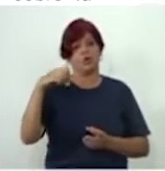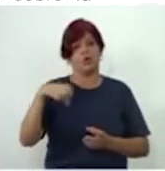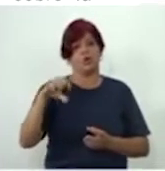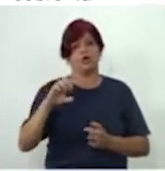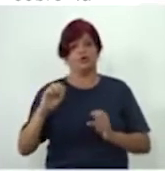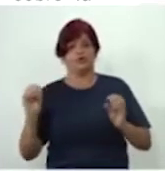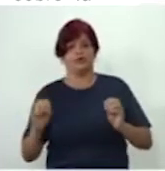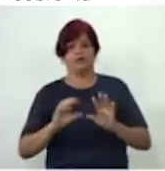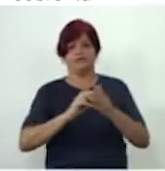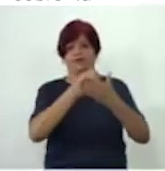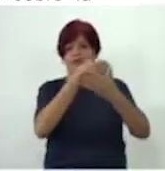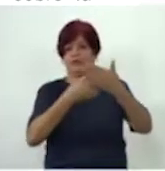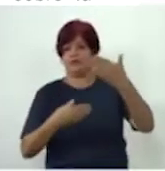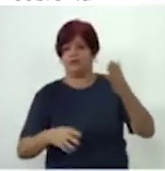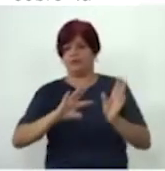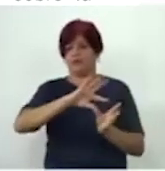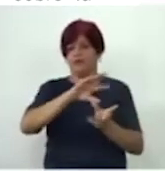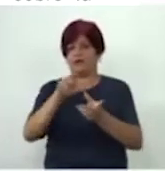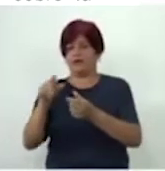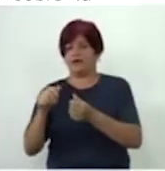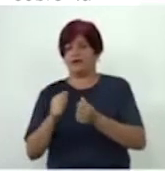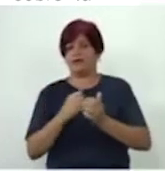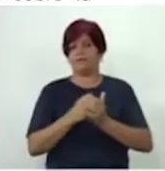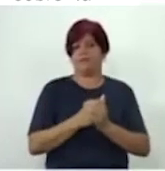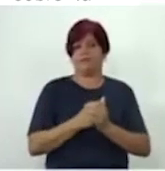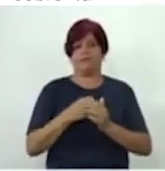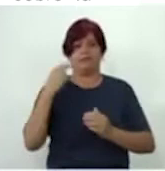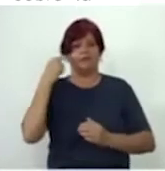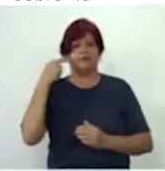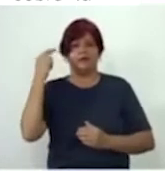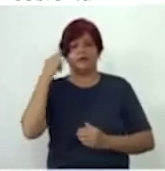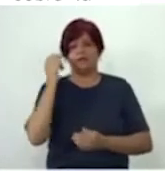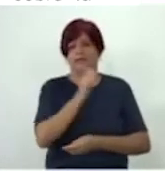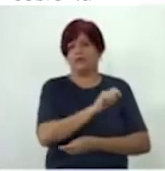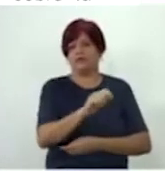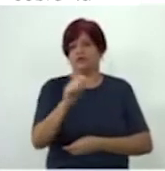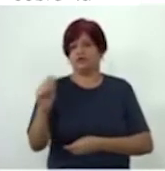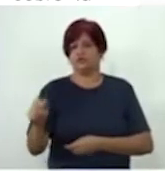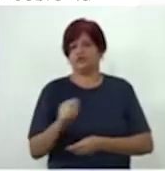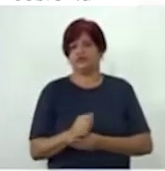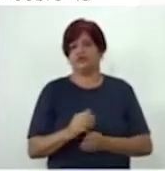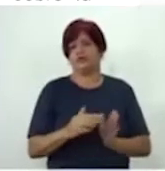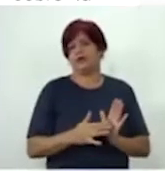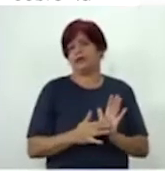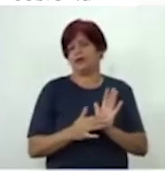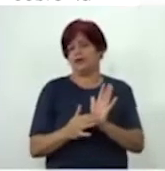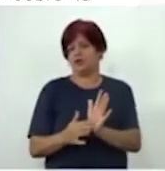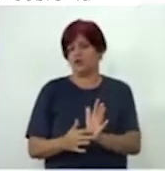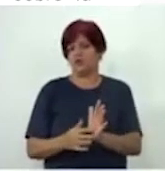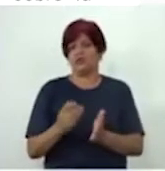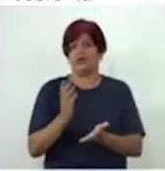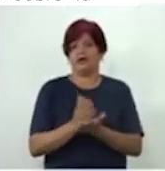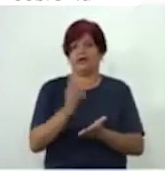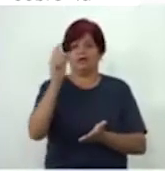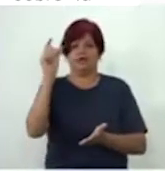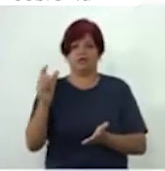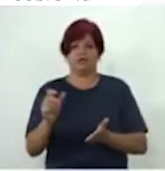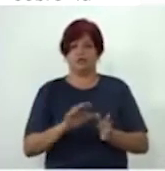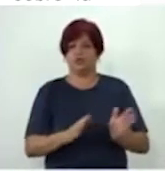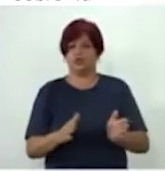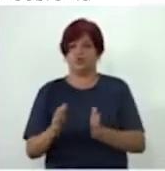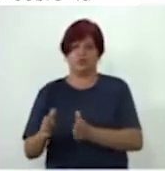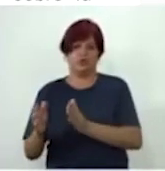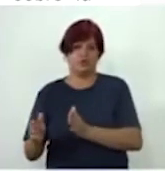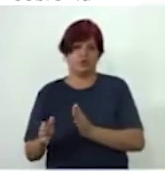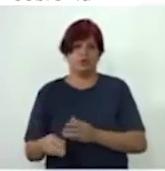mapa, contribuir al desarrollo de habilidades docentes que le permitan al educando organizar los